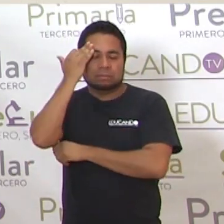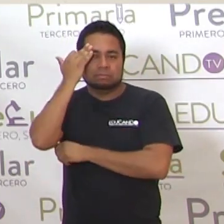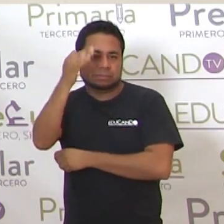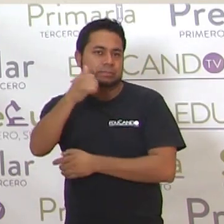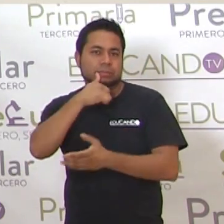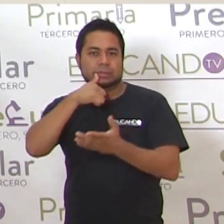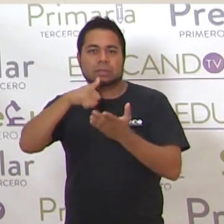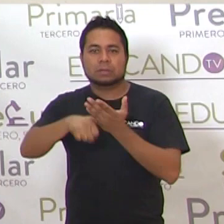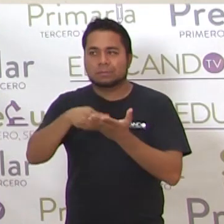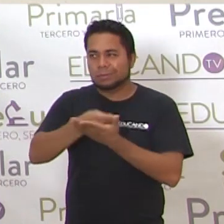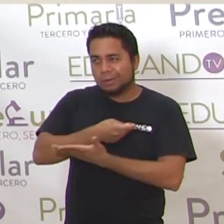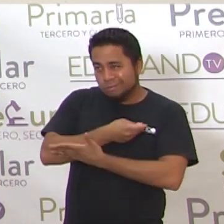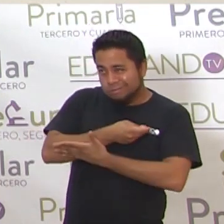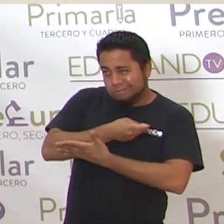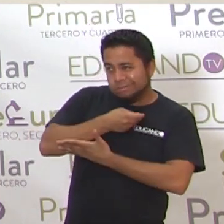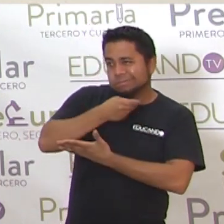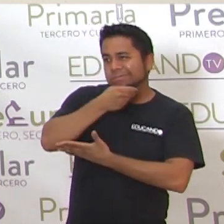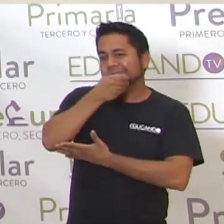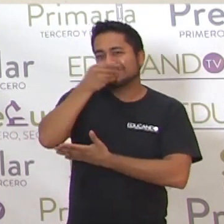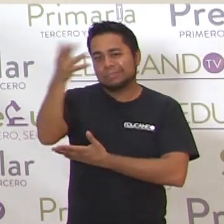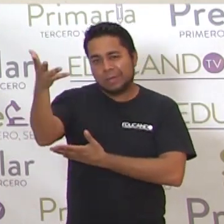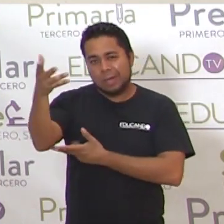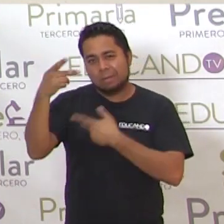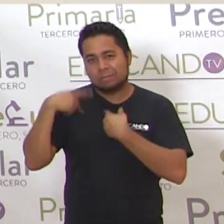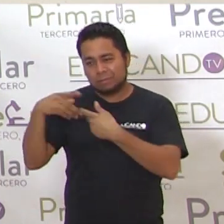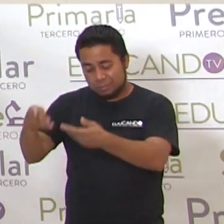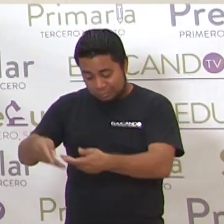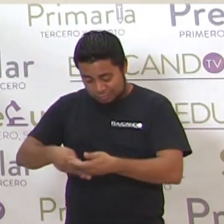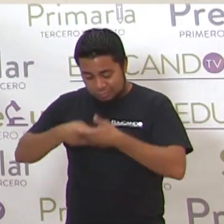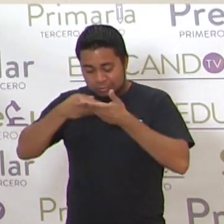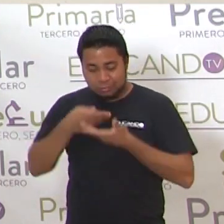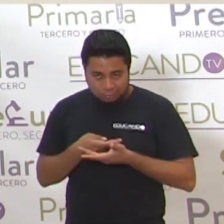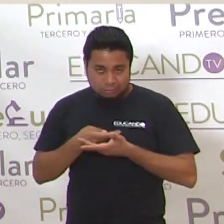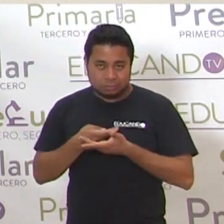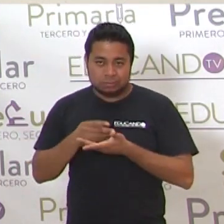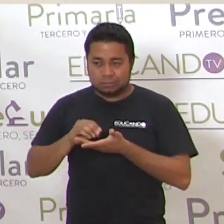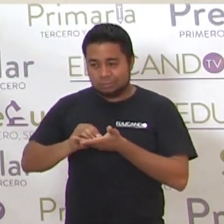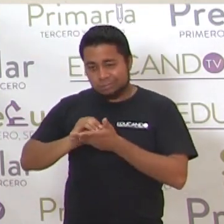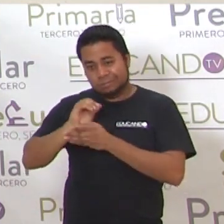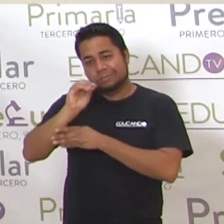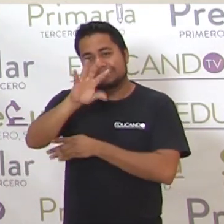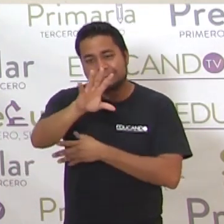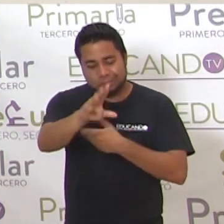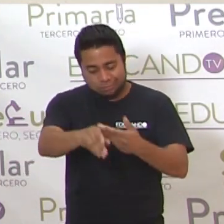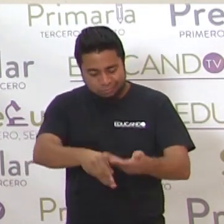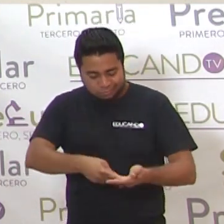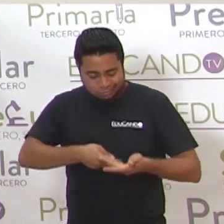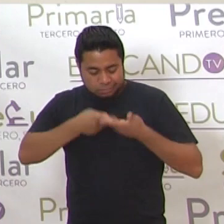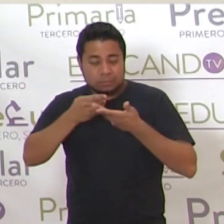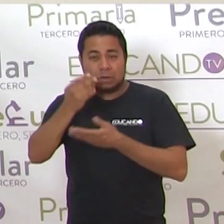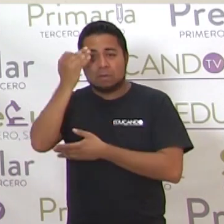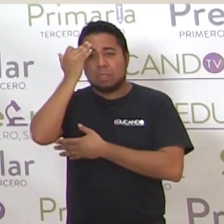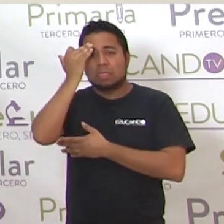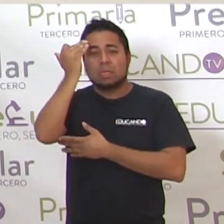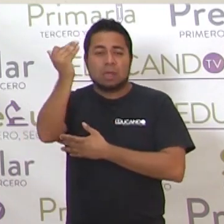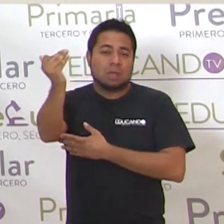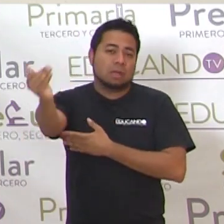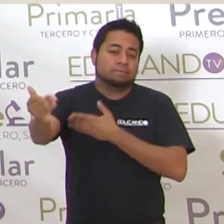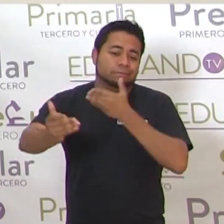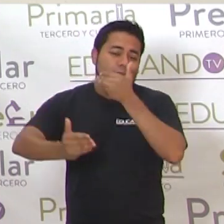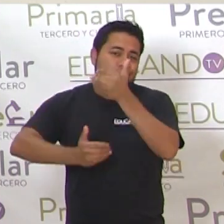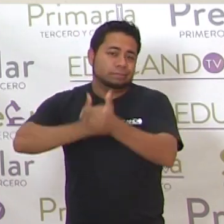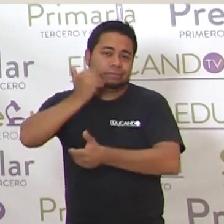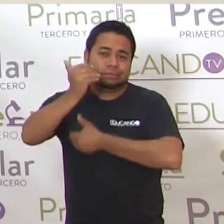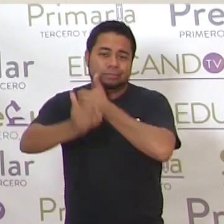poder llegar al remitente y también al receptor de información esto como parte del proceso y